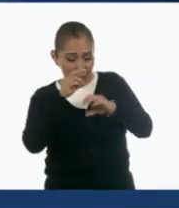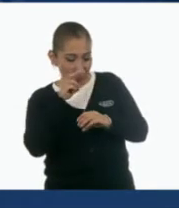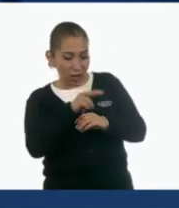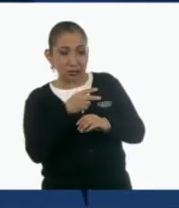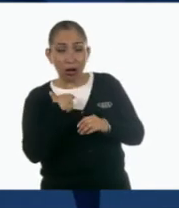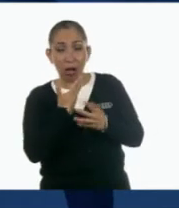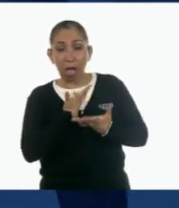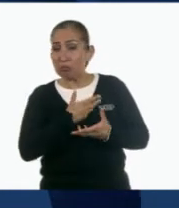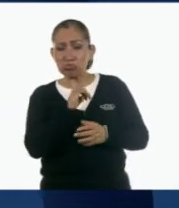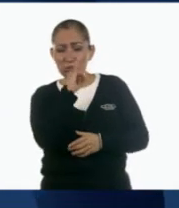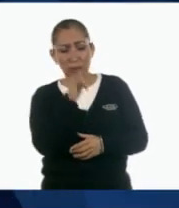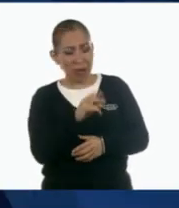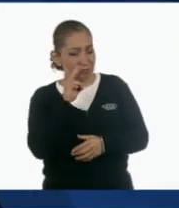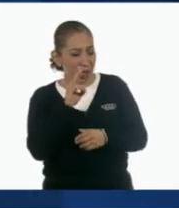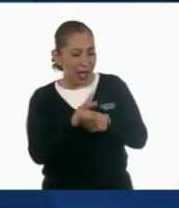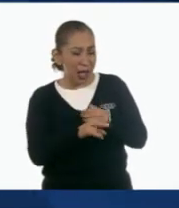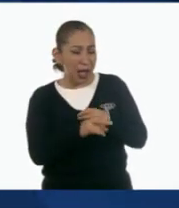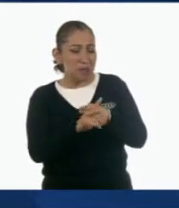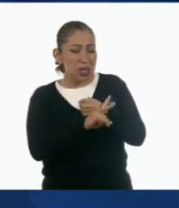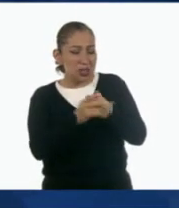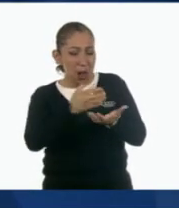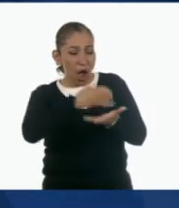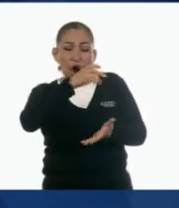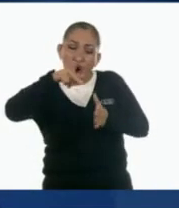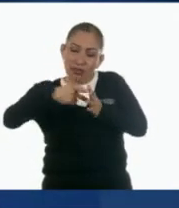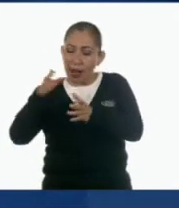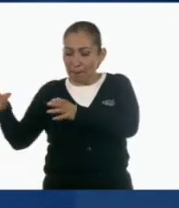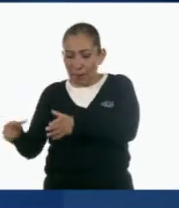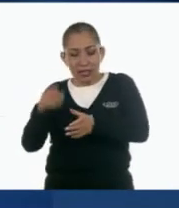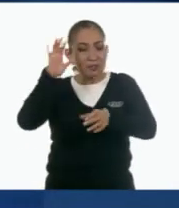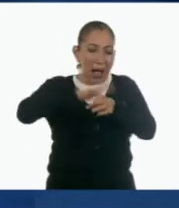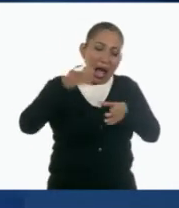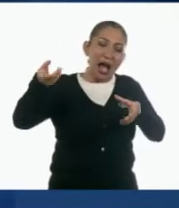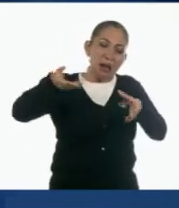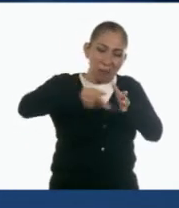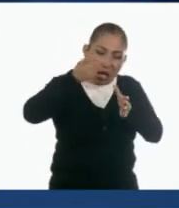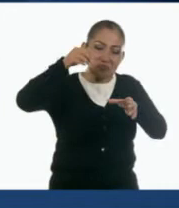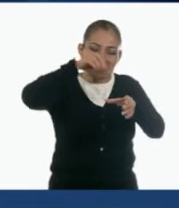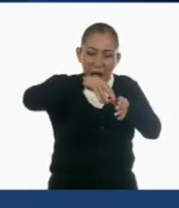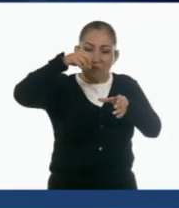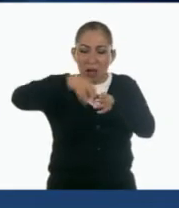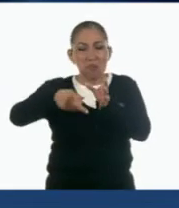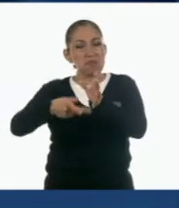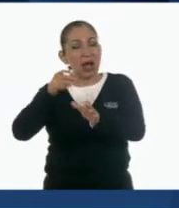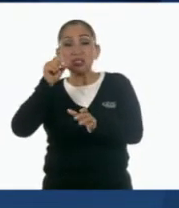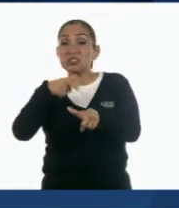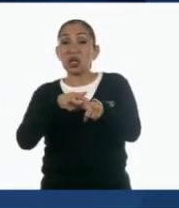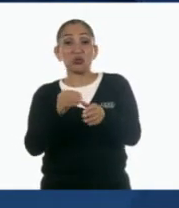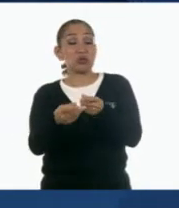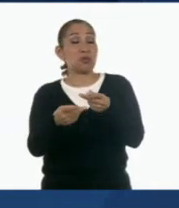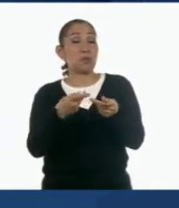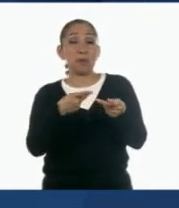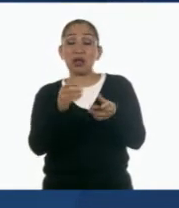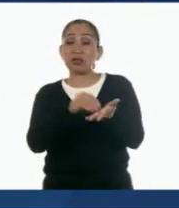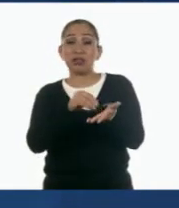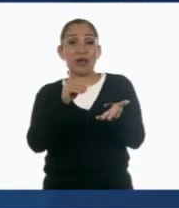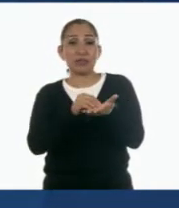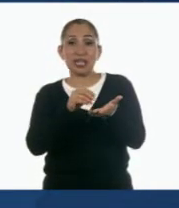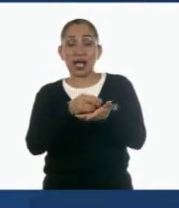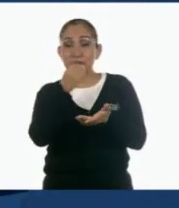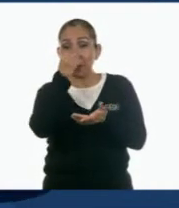no me desanimaba por los frascos y volvía a llenar frascos y más frascos y todavía sigo preparando